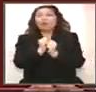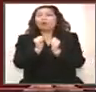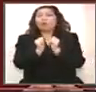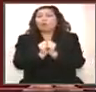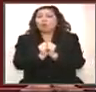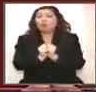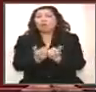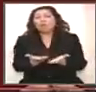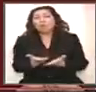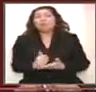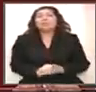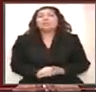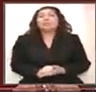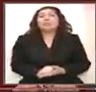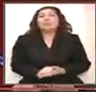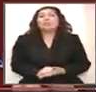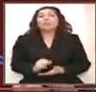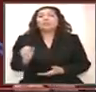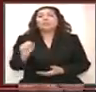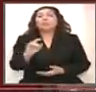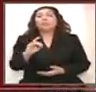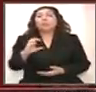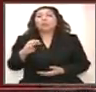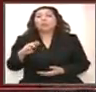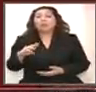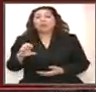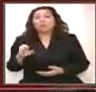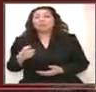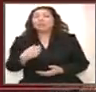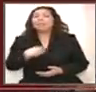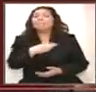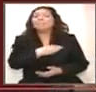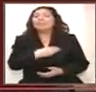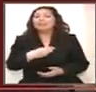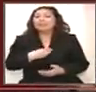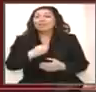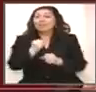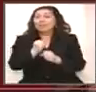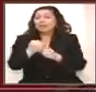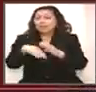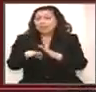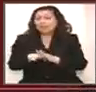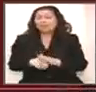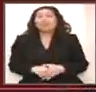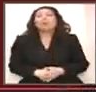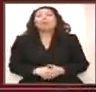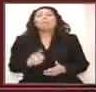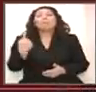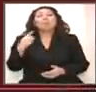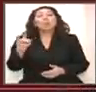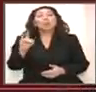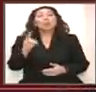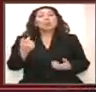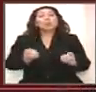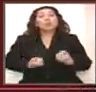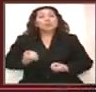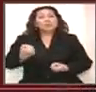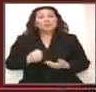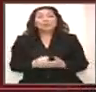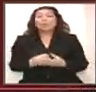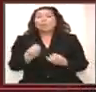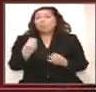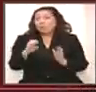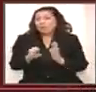con la SUCAMEC y el Ministerio del Interior. En el caso del uso de vehículos